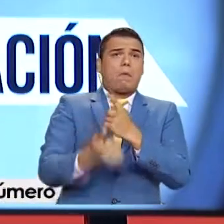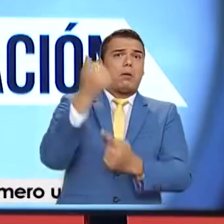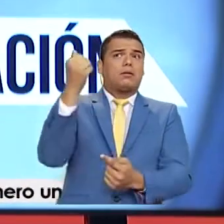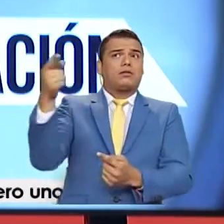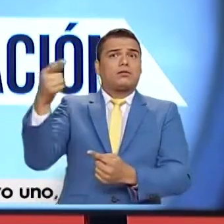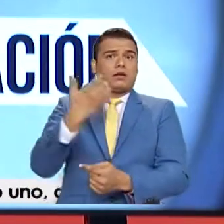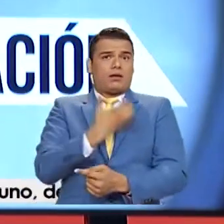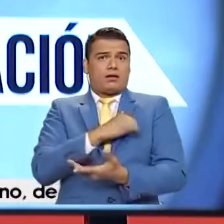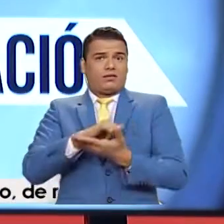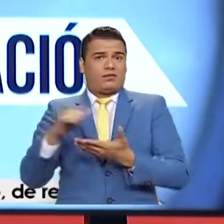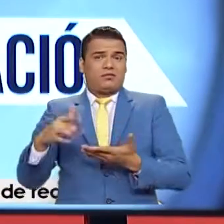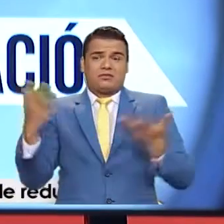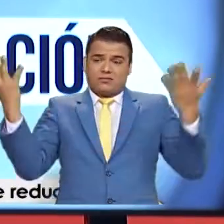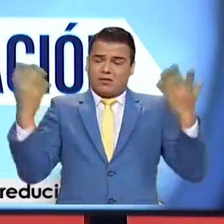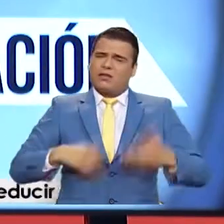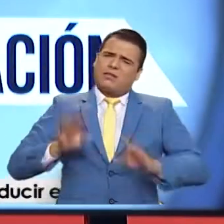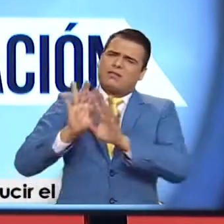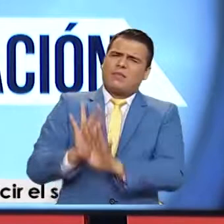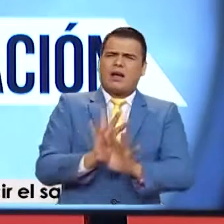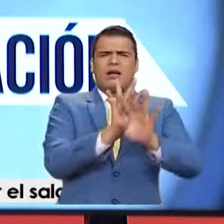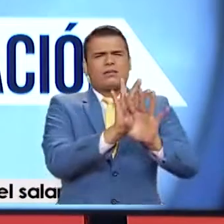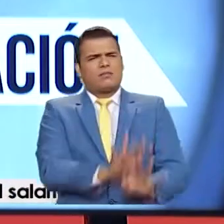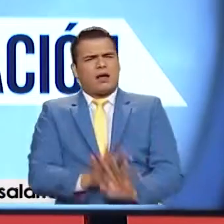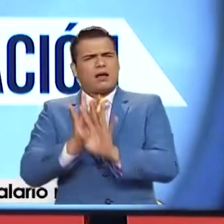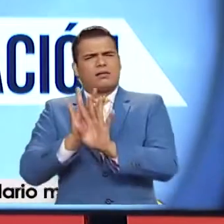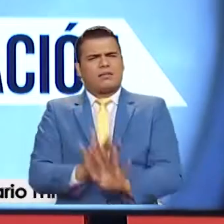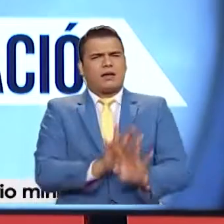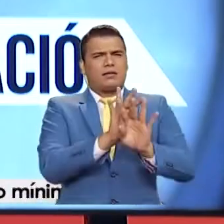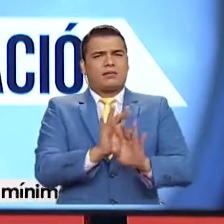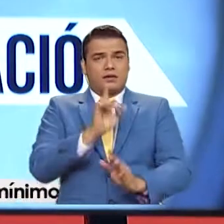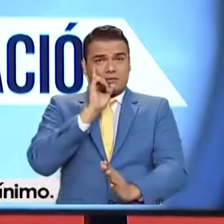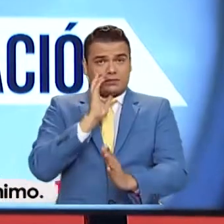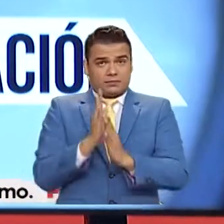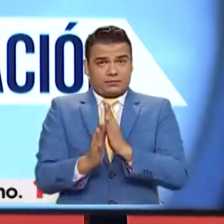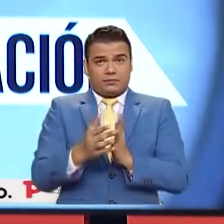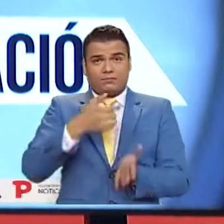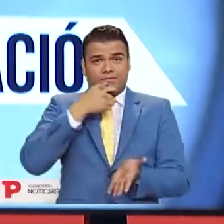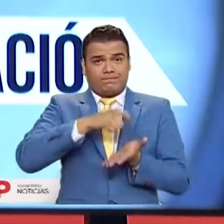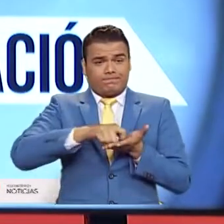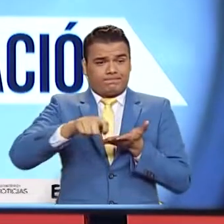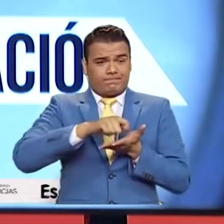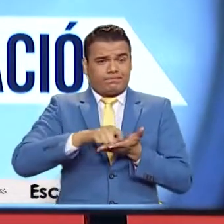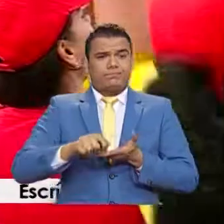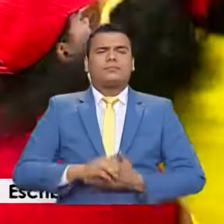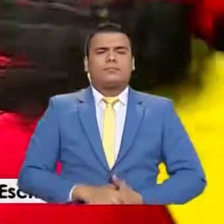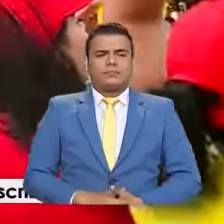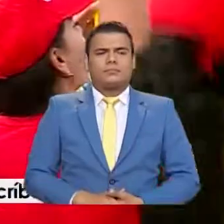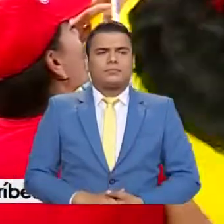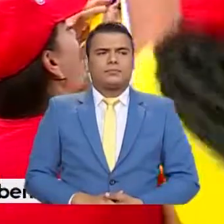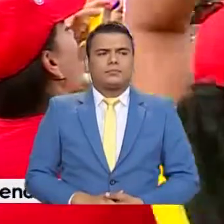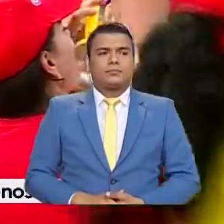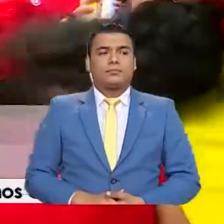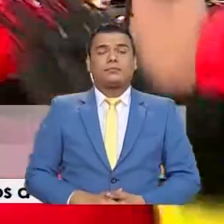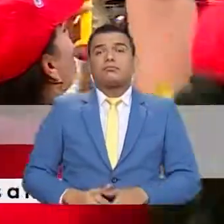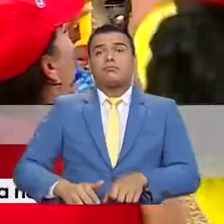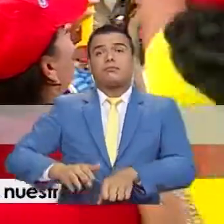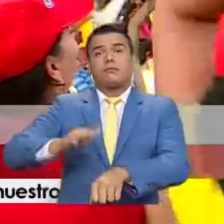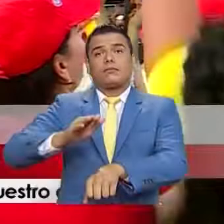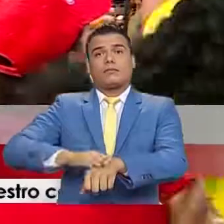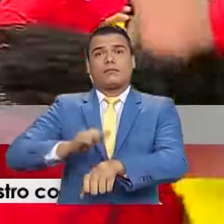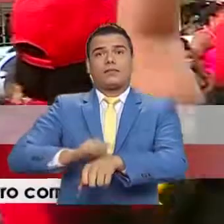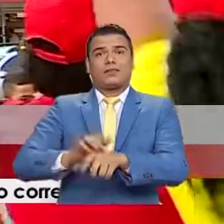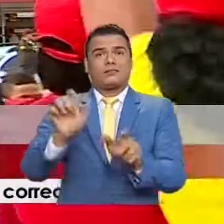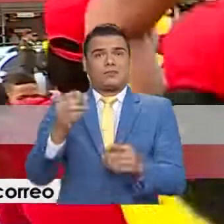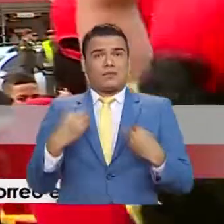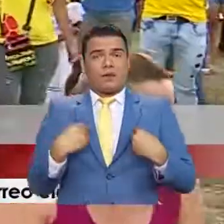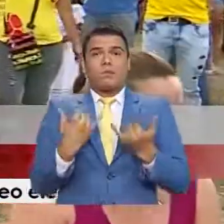localidad, motivó esta movilización ciudadana. Con toda la información está el periodista Wilson Morales. Aseguran los habitantes de Ciudad